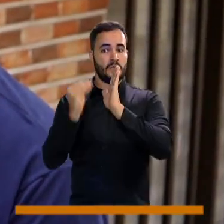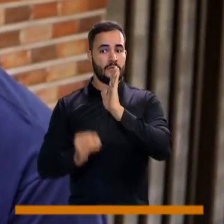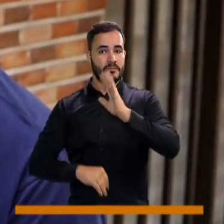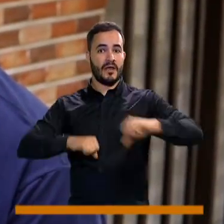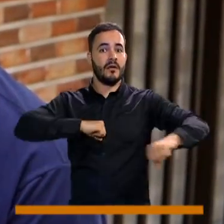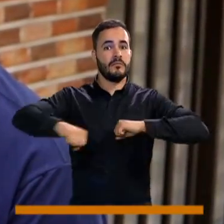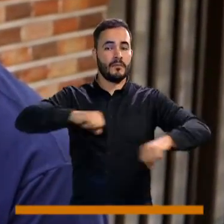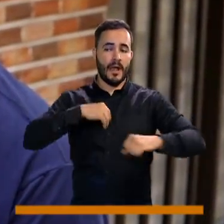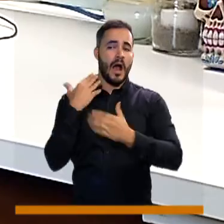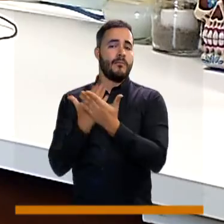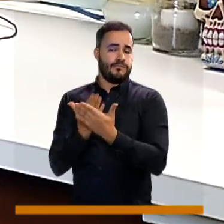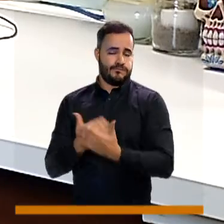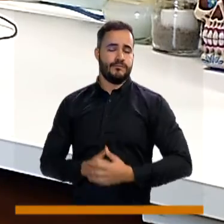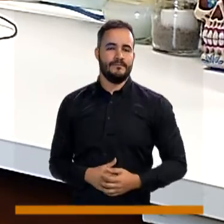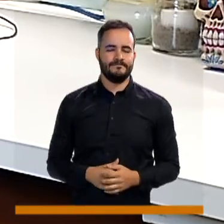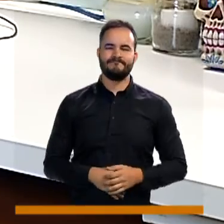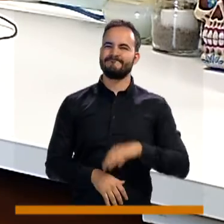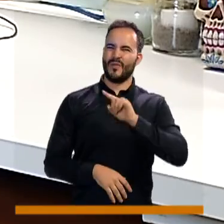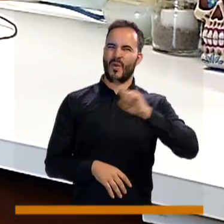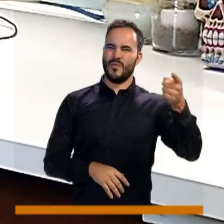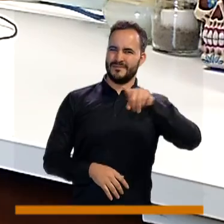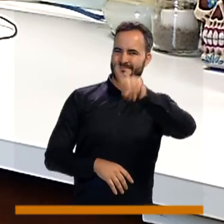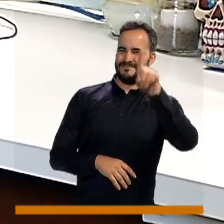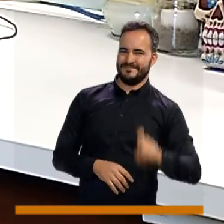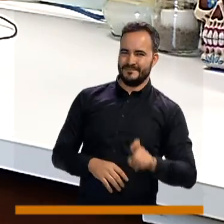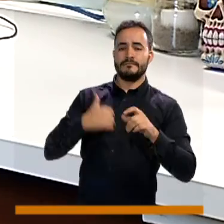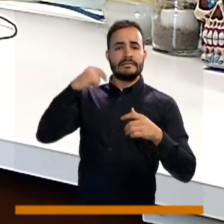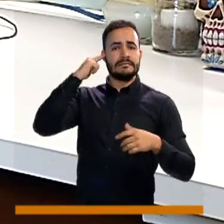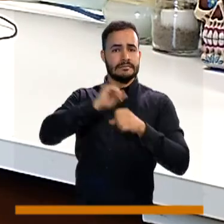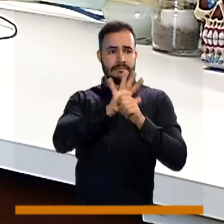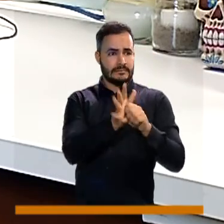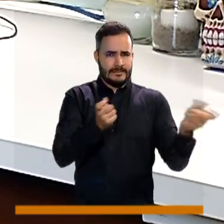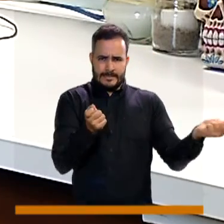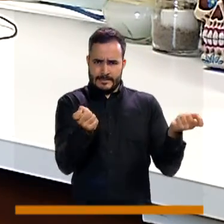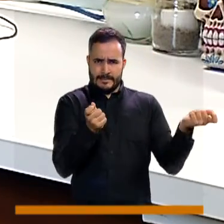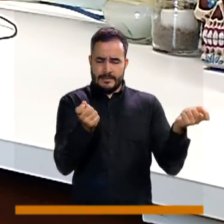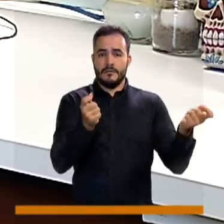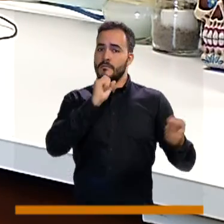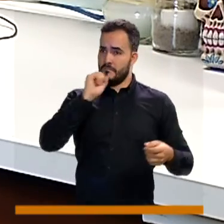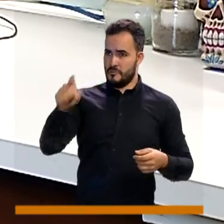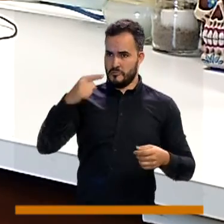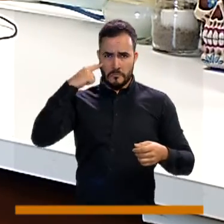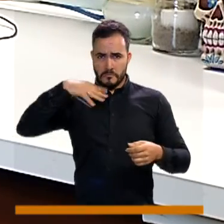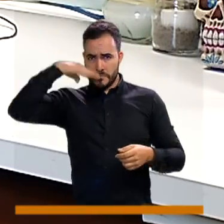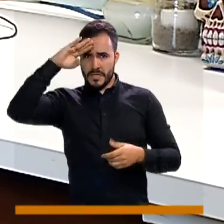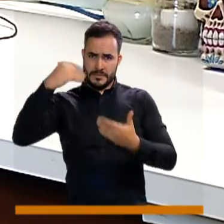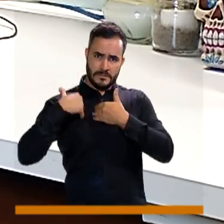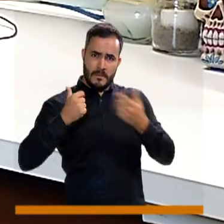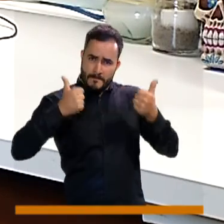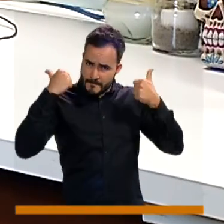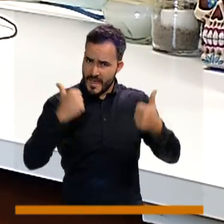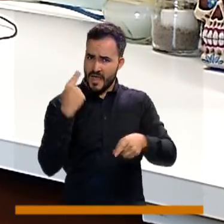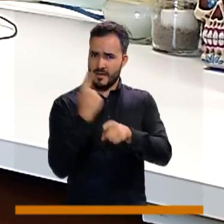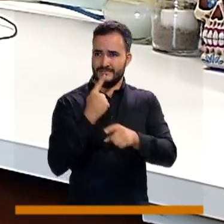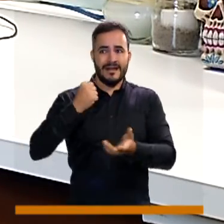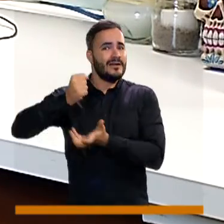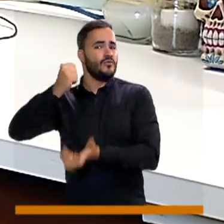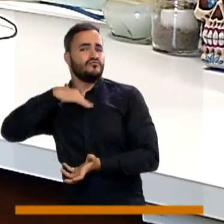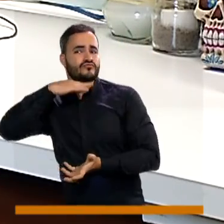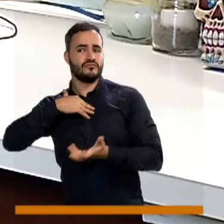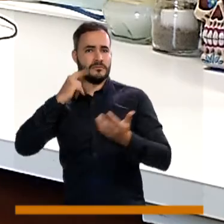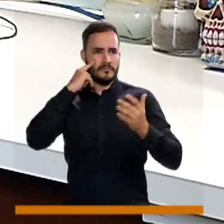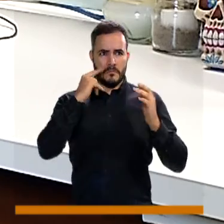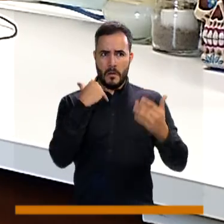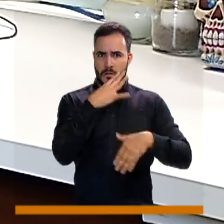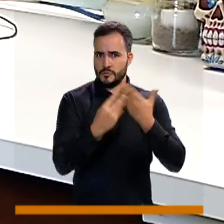presupuesto hasta julio. Otra pregunta que surge del informe del observatorio es si el manejo de la pandemia ha sido eficaz, dado los recursos con los que